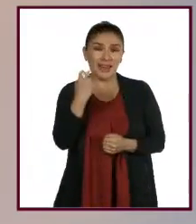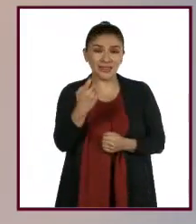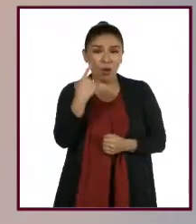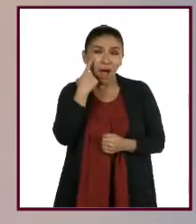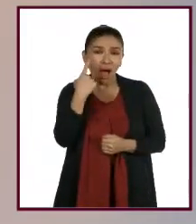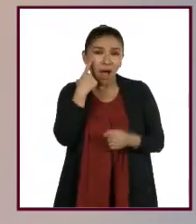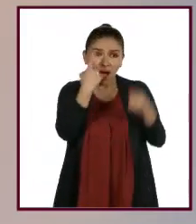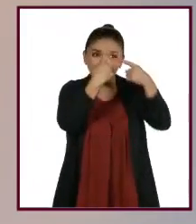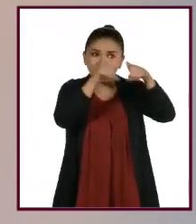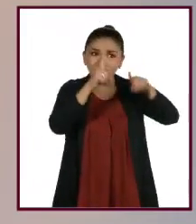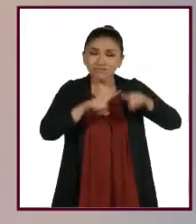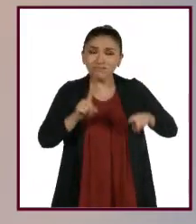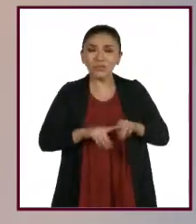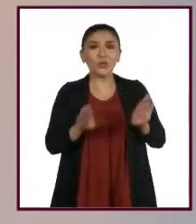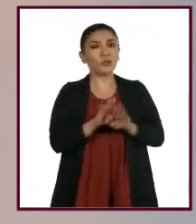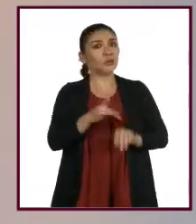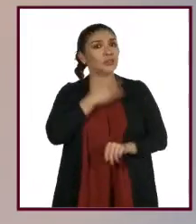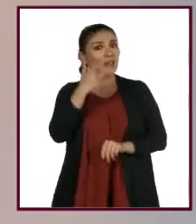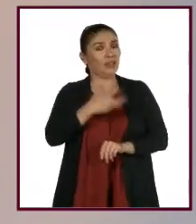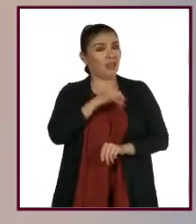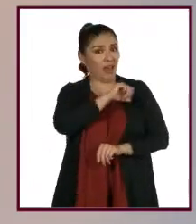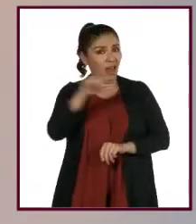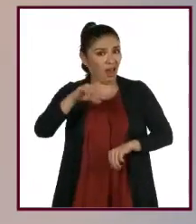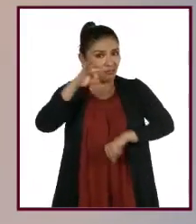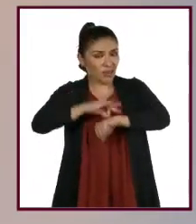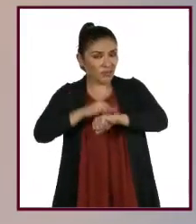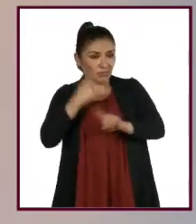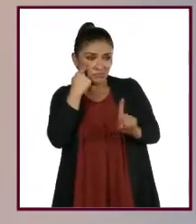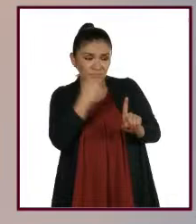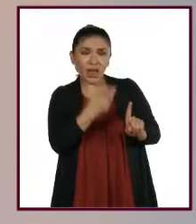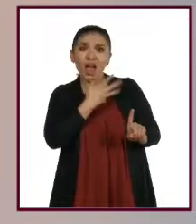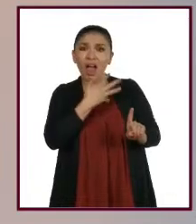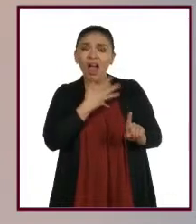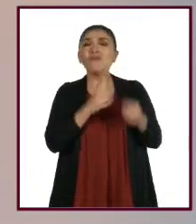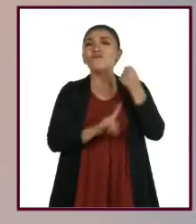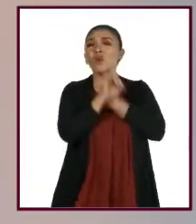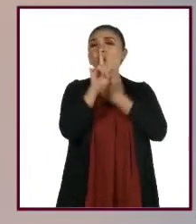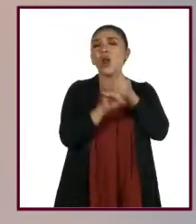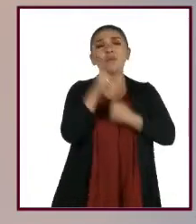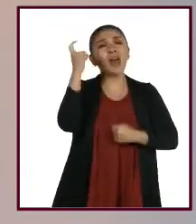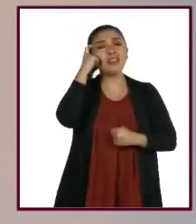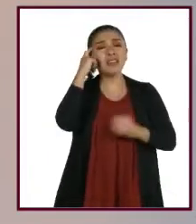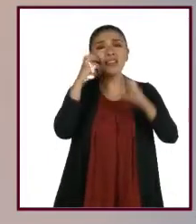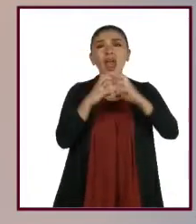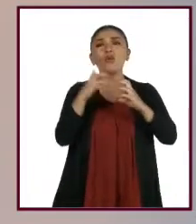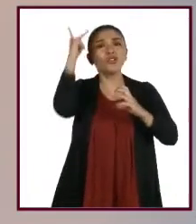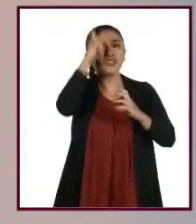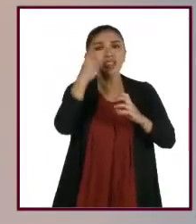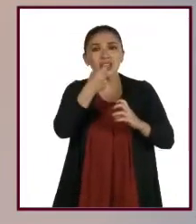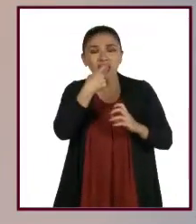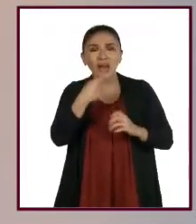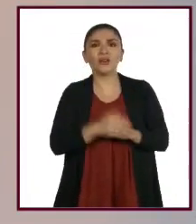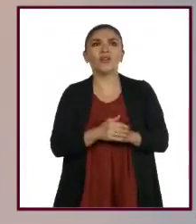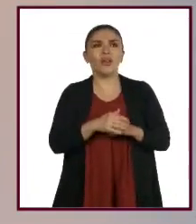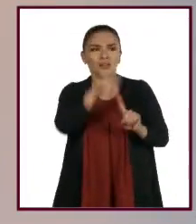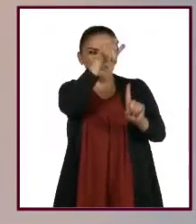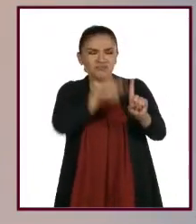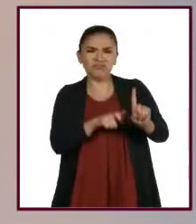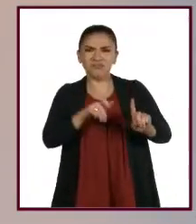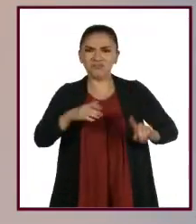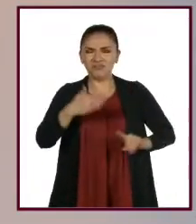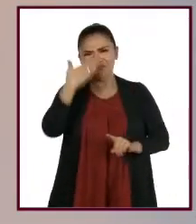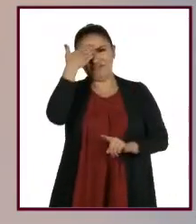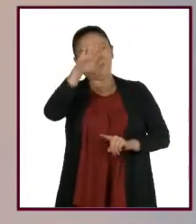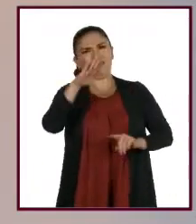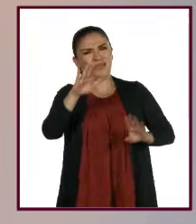situaciones que llamaríamos desde la perspectiva biomédica efectos neuropsiquiátricos, como lo pueden ser ahora cambios en el comportamiento,